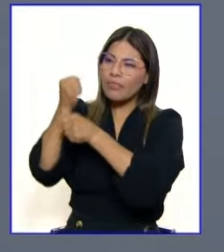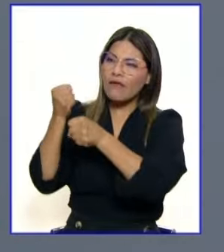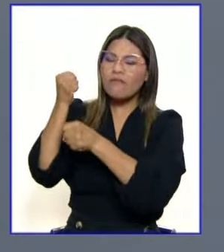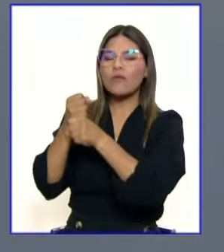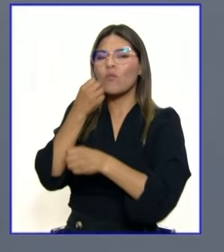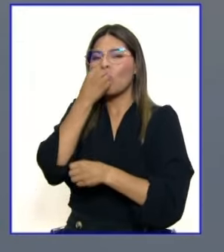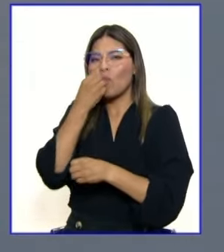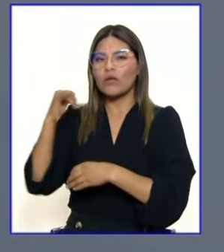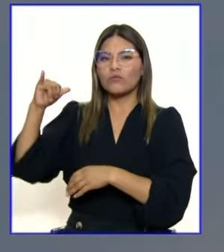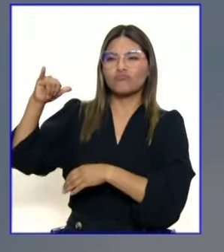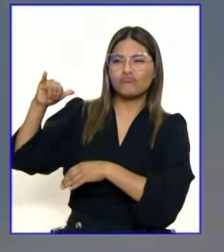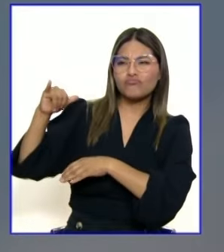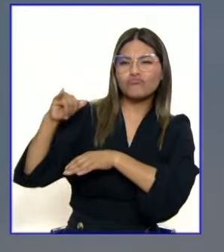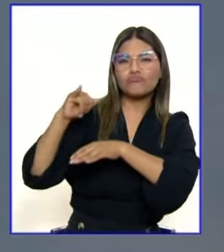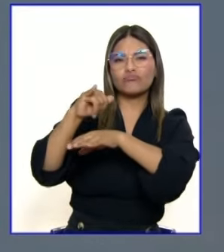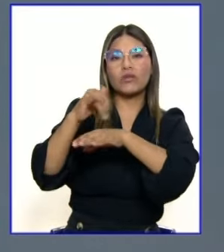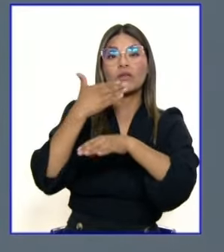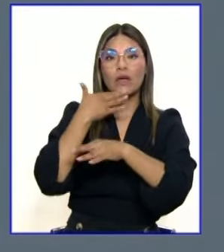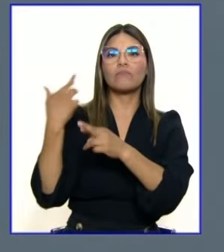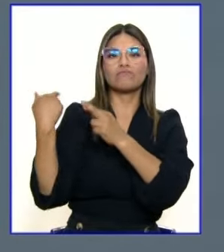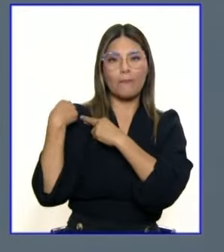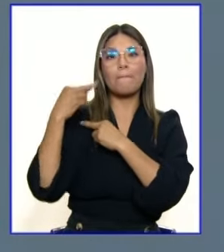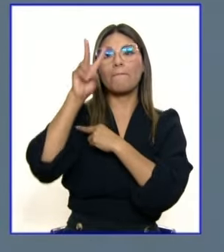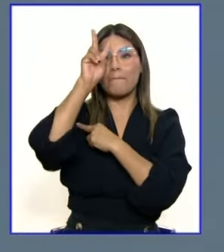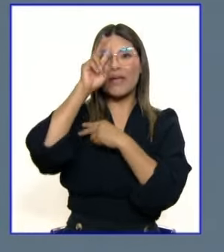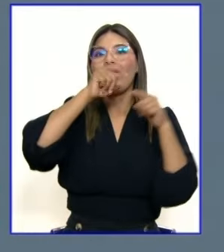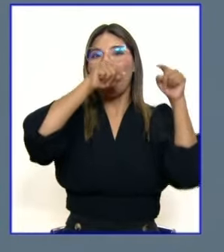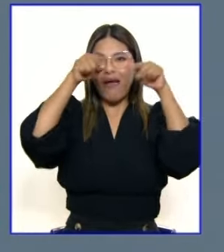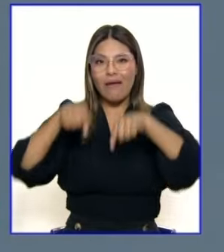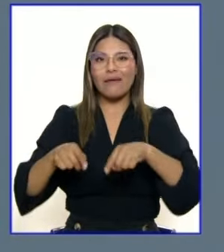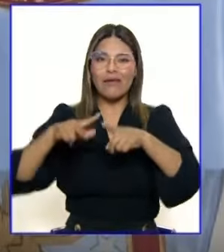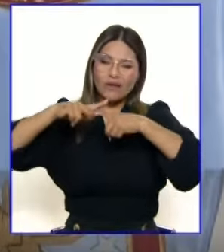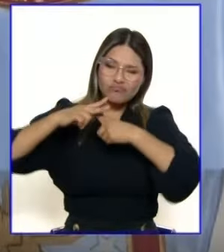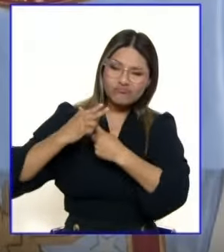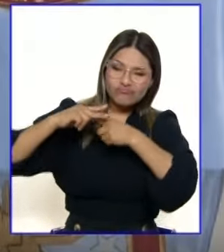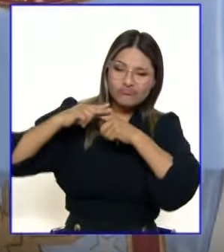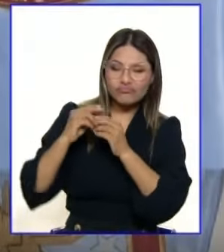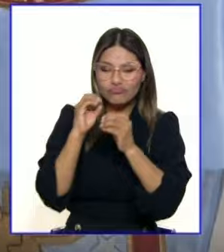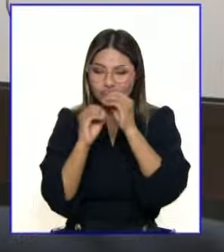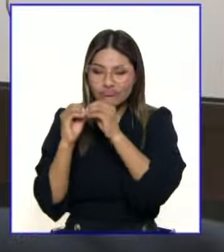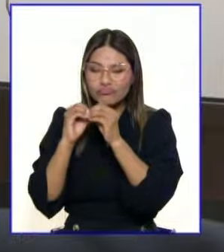aeronaves de todo el mundo, entre ellos aviones presidenciales.